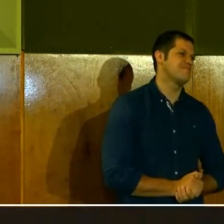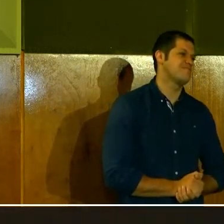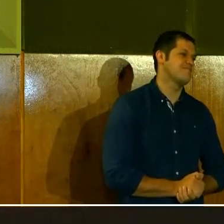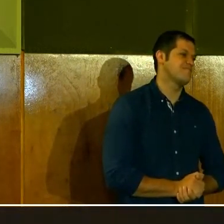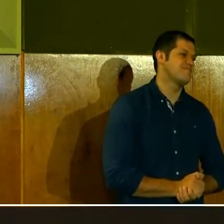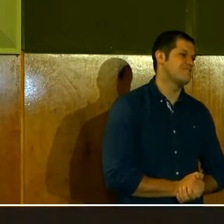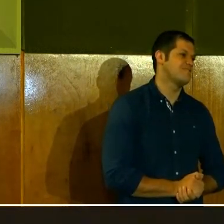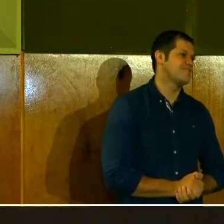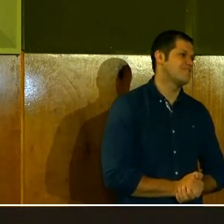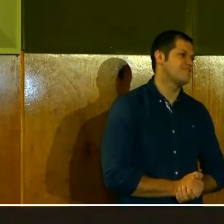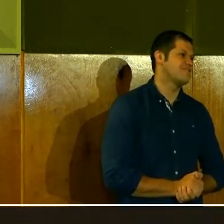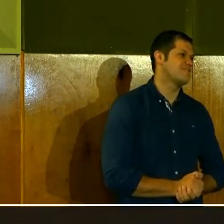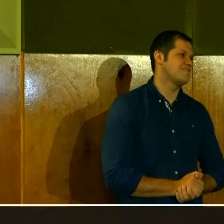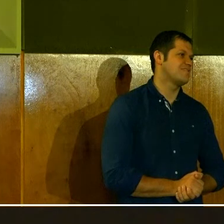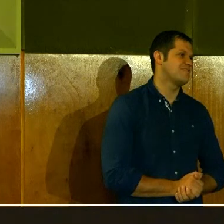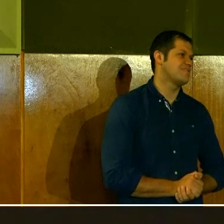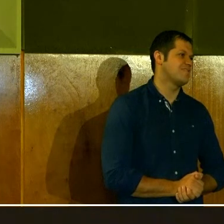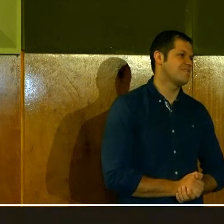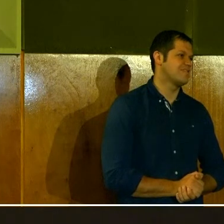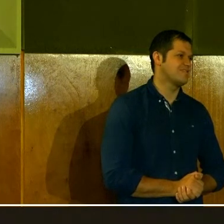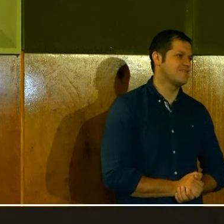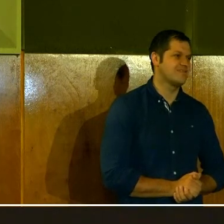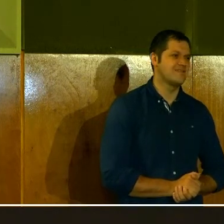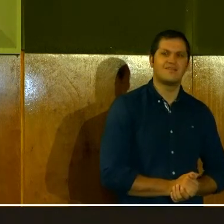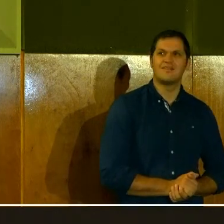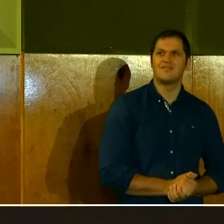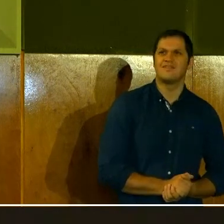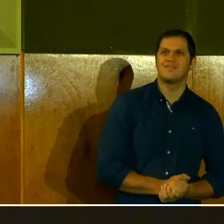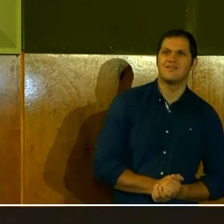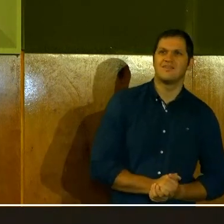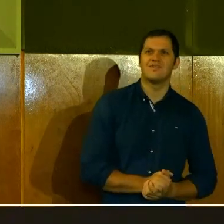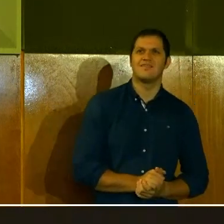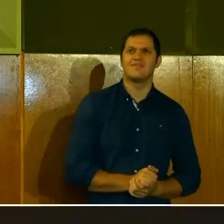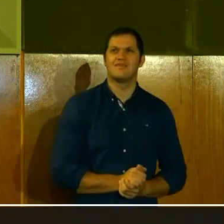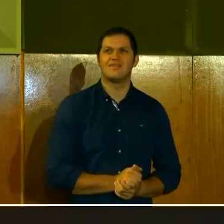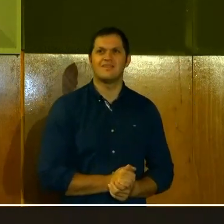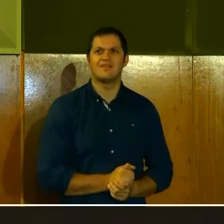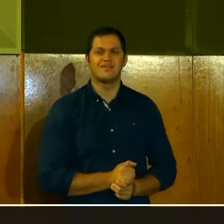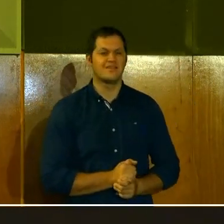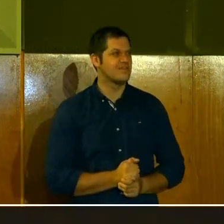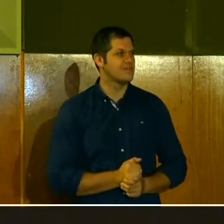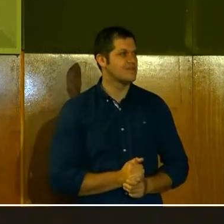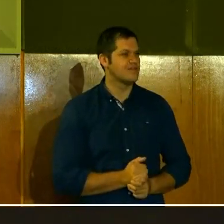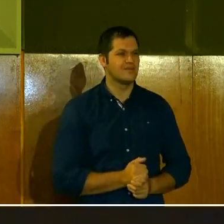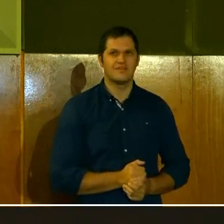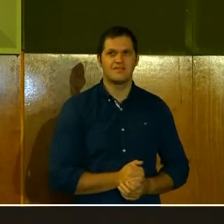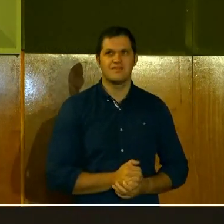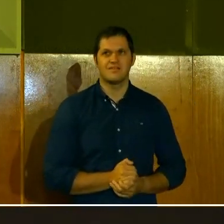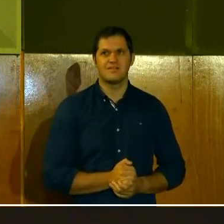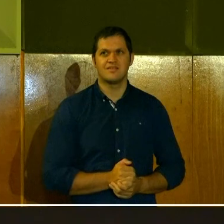fue ella quien respondió primero ella respondió primero ya entonces